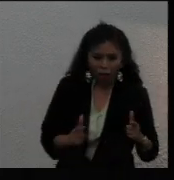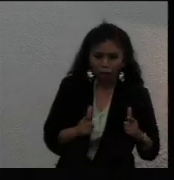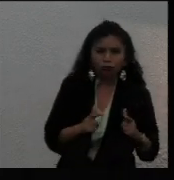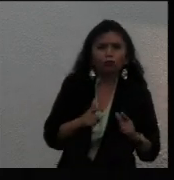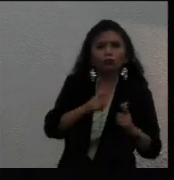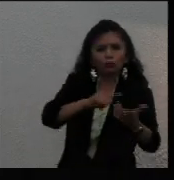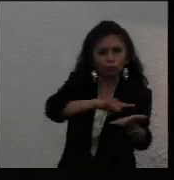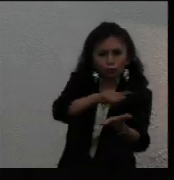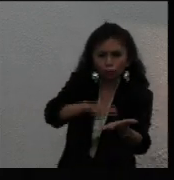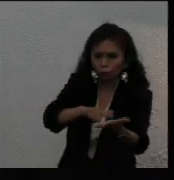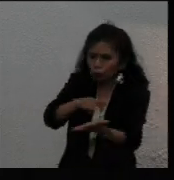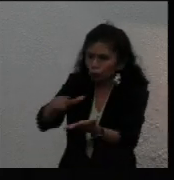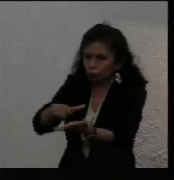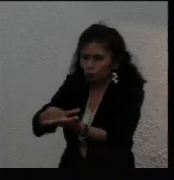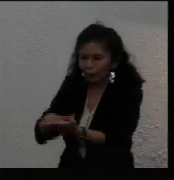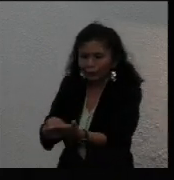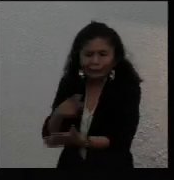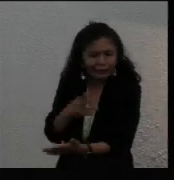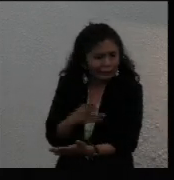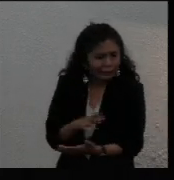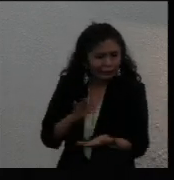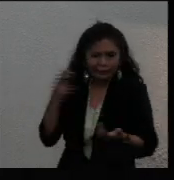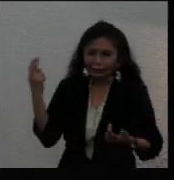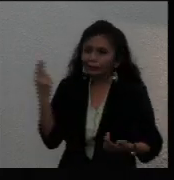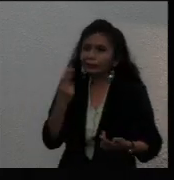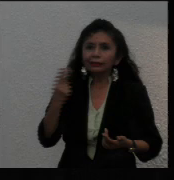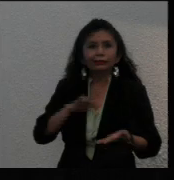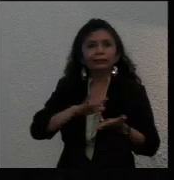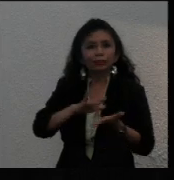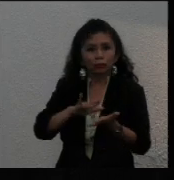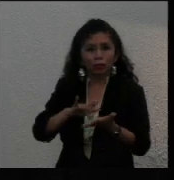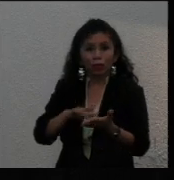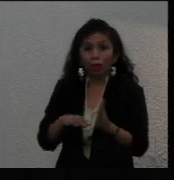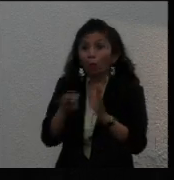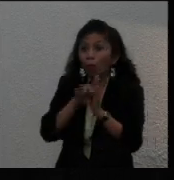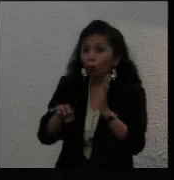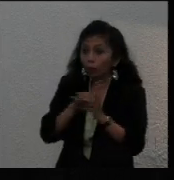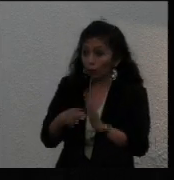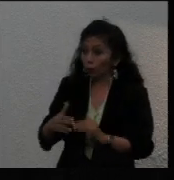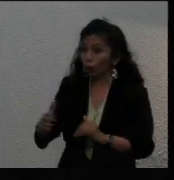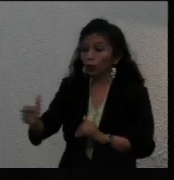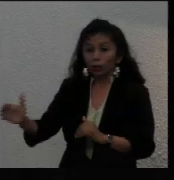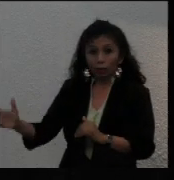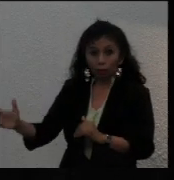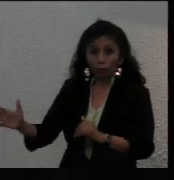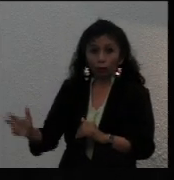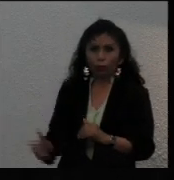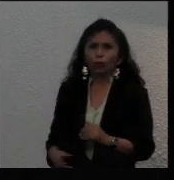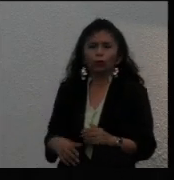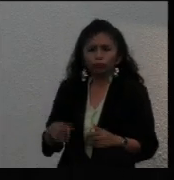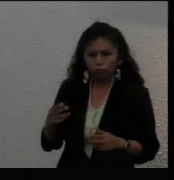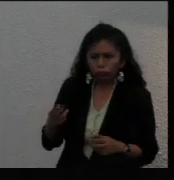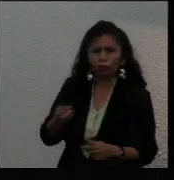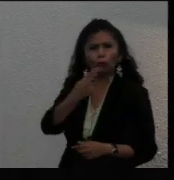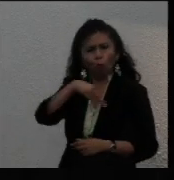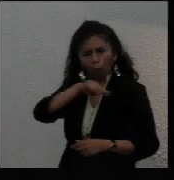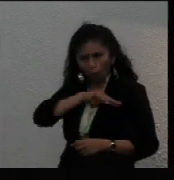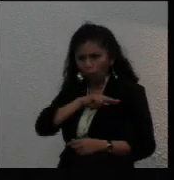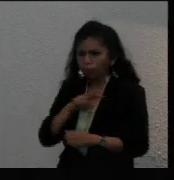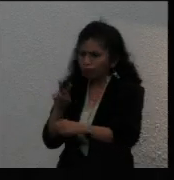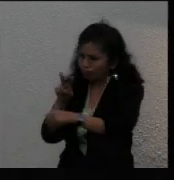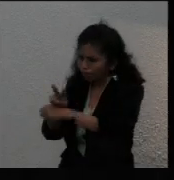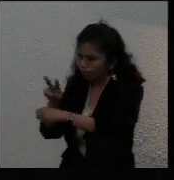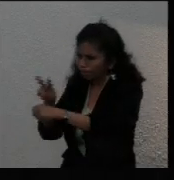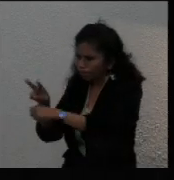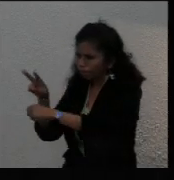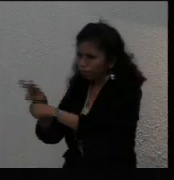el desinterés del gobierno, sobre todo en el campo. Nuestros recorridos por las zonas rurales de